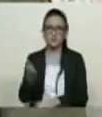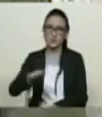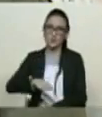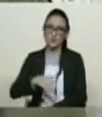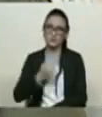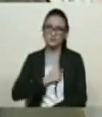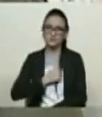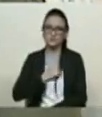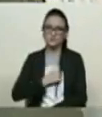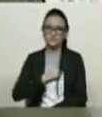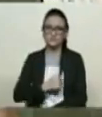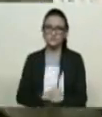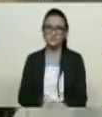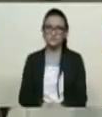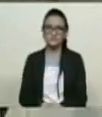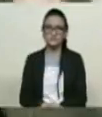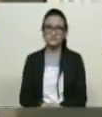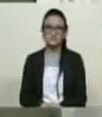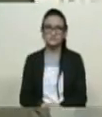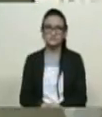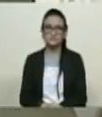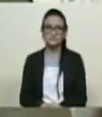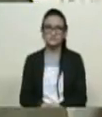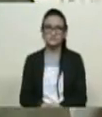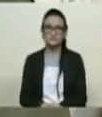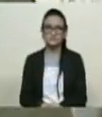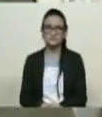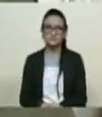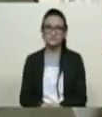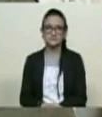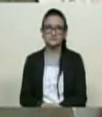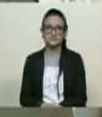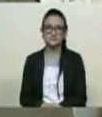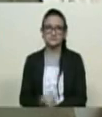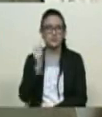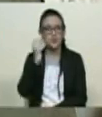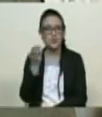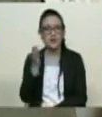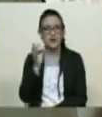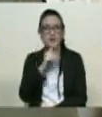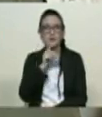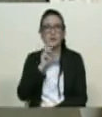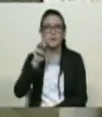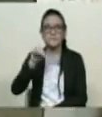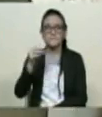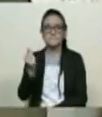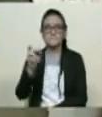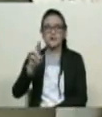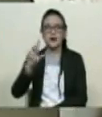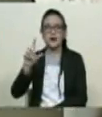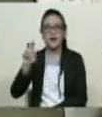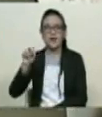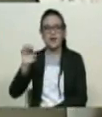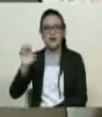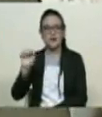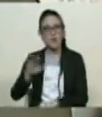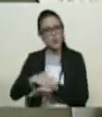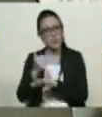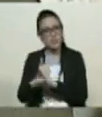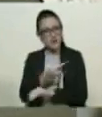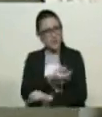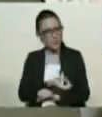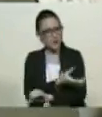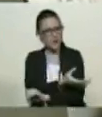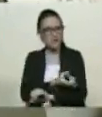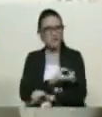falleció. No, una que no está allí, Marlene, ella falleció producto de esa violencia. Es